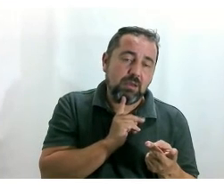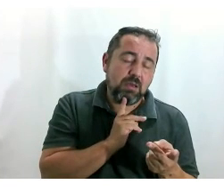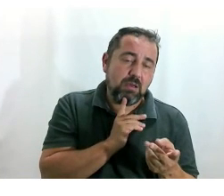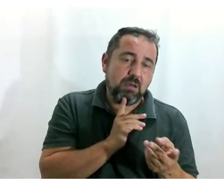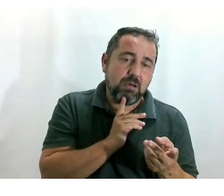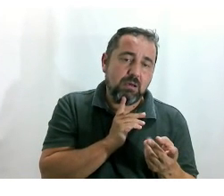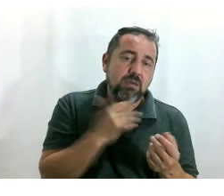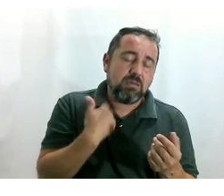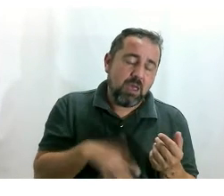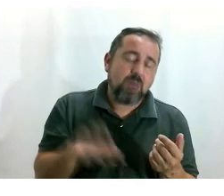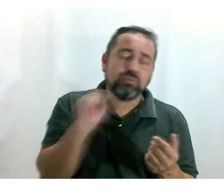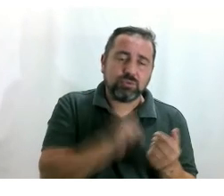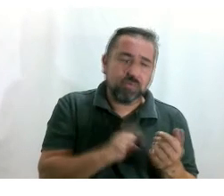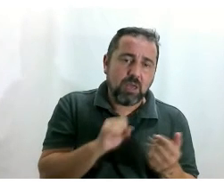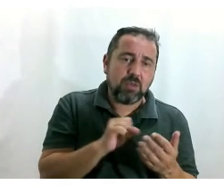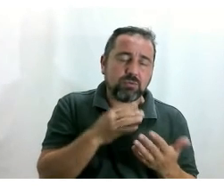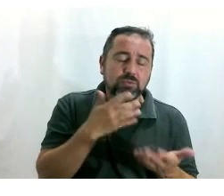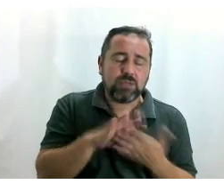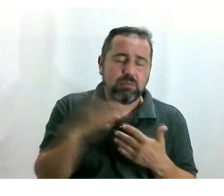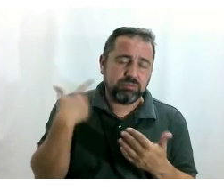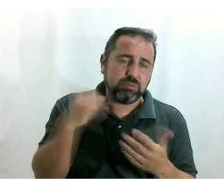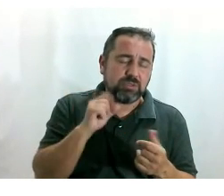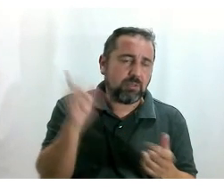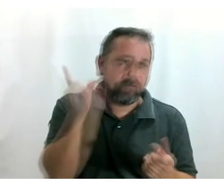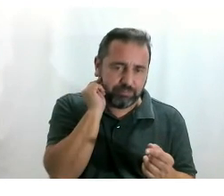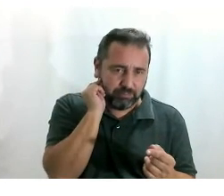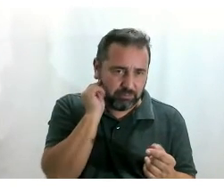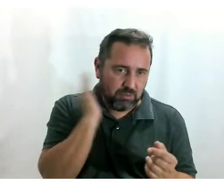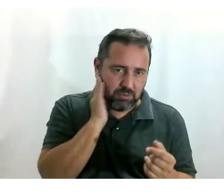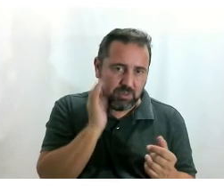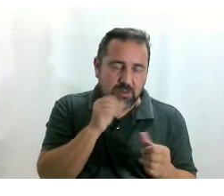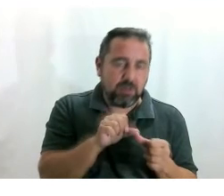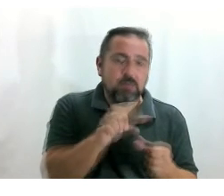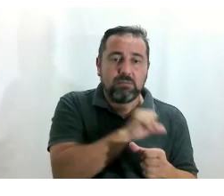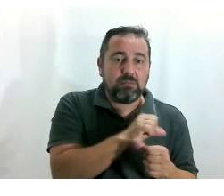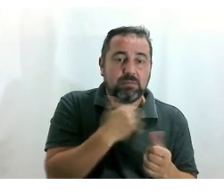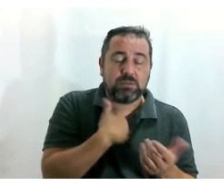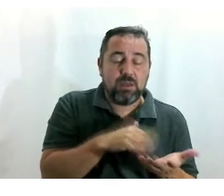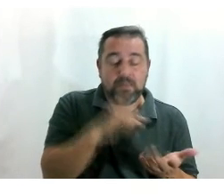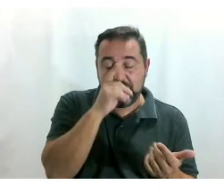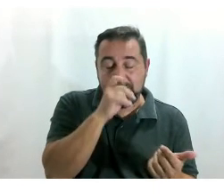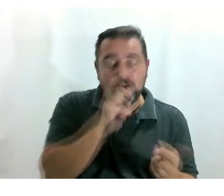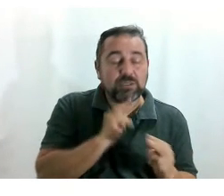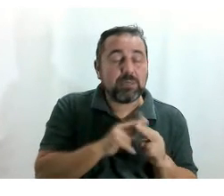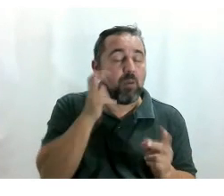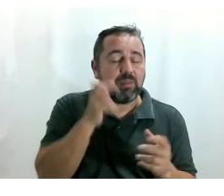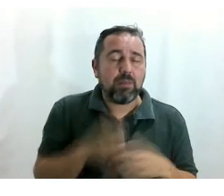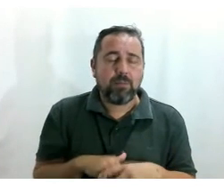ya muchos años de deprivación auditiva que no han tenido experiencia y no tienen memoria auditiva,